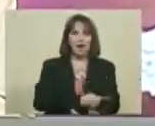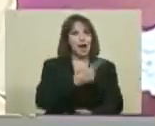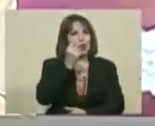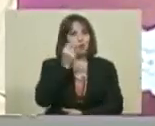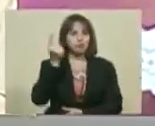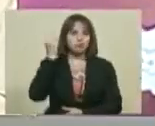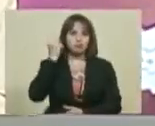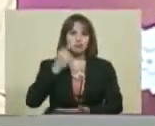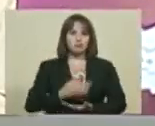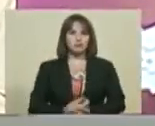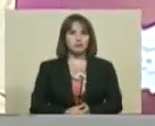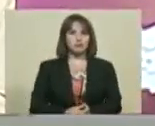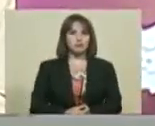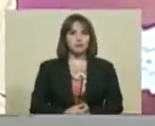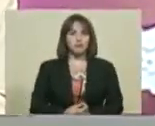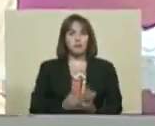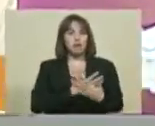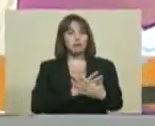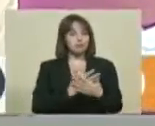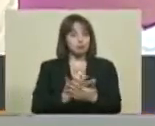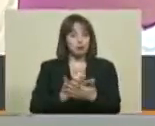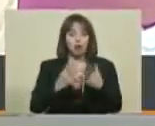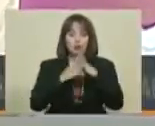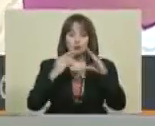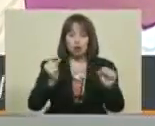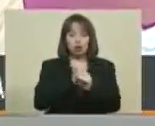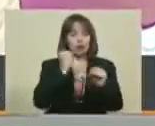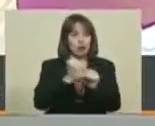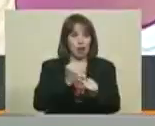hermanas, clase obrera petrolera.